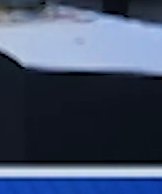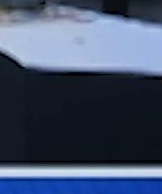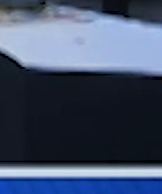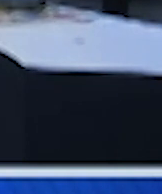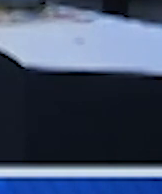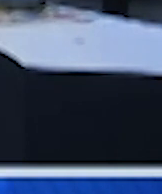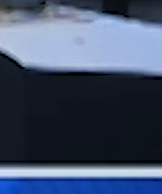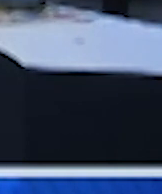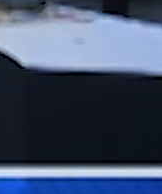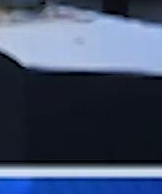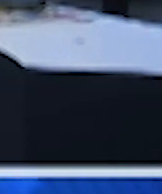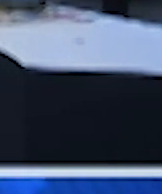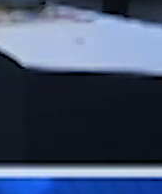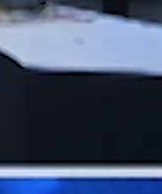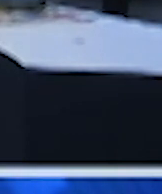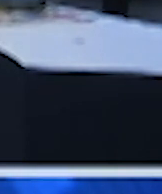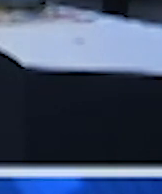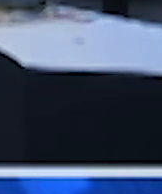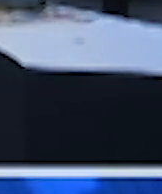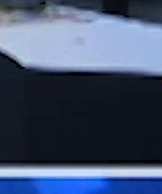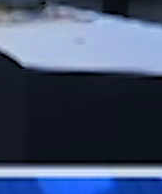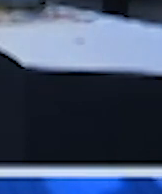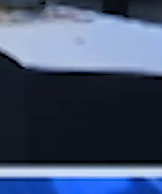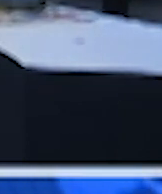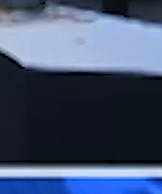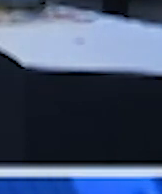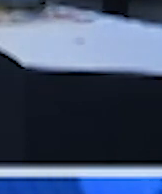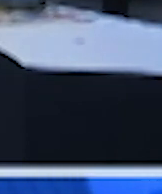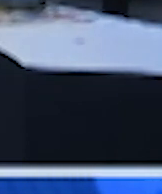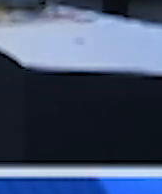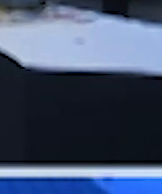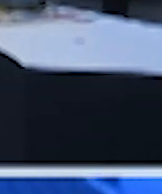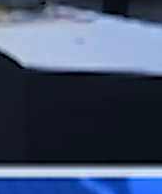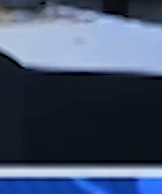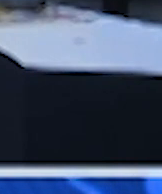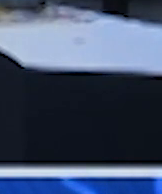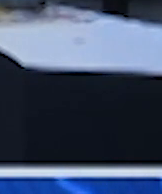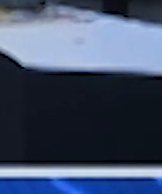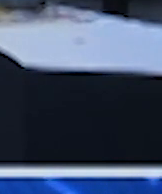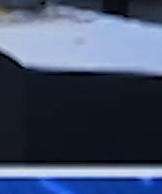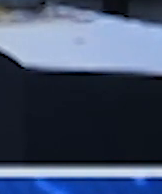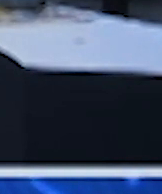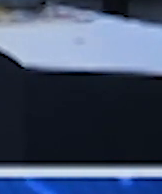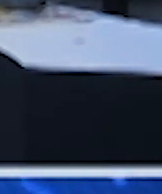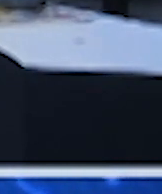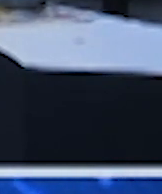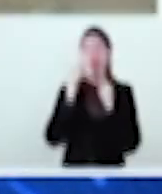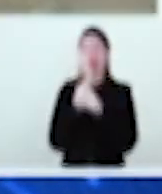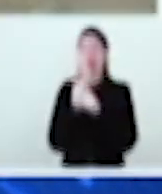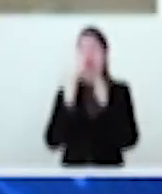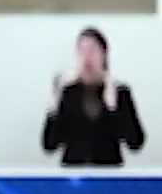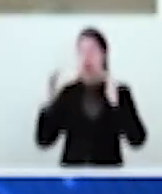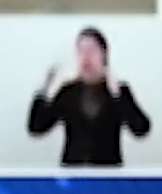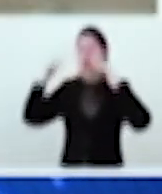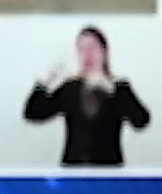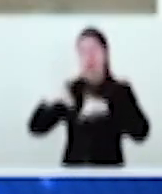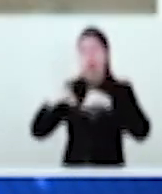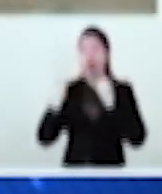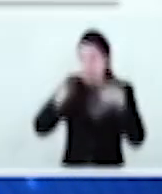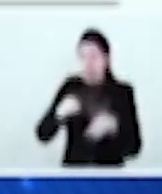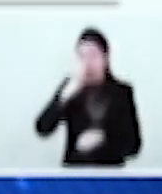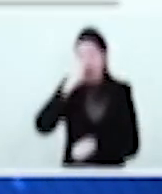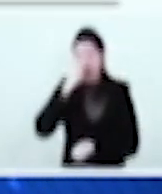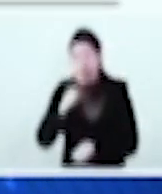descuidos en fallas estructurales? Sí, desde luego. Sobre todo, Ricardo, lo que tú decías en un principio,